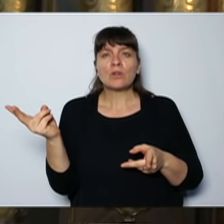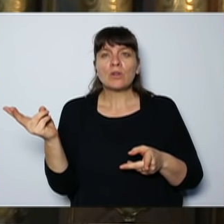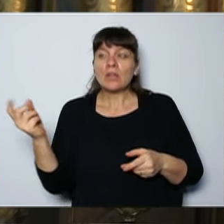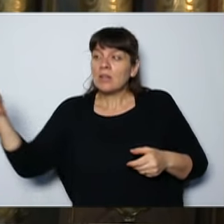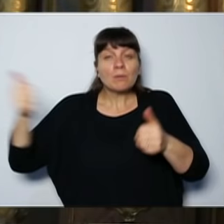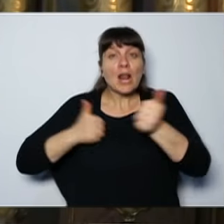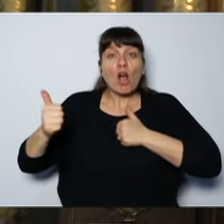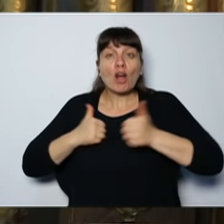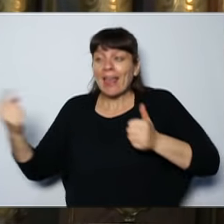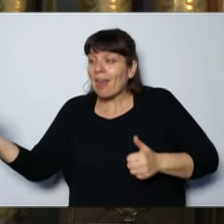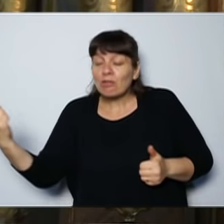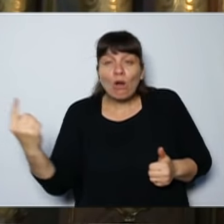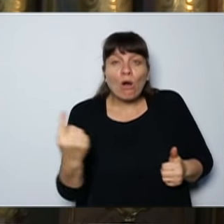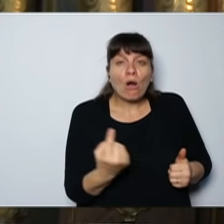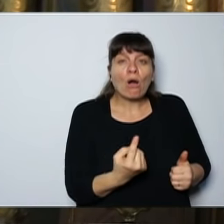hacia Moisés